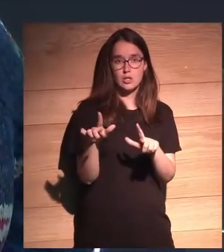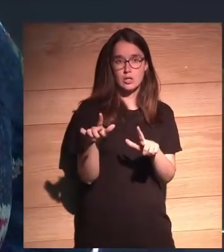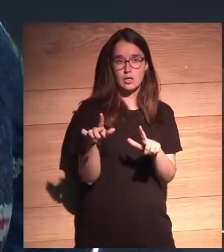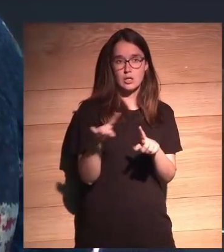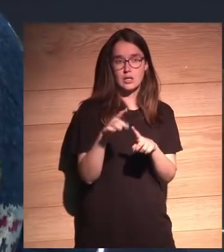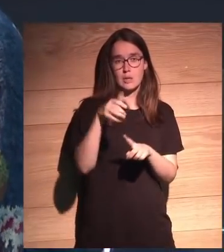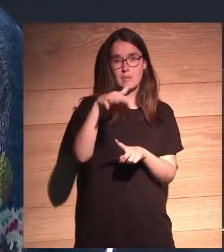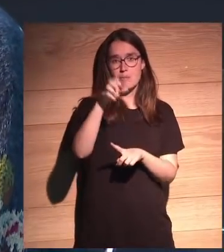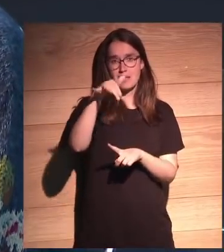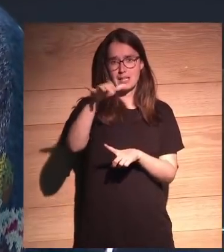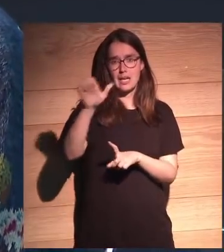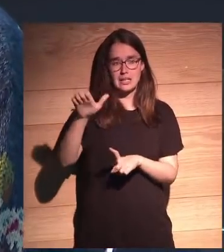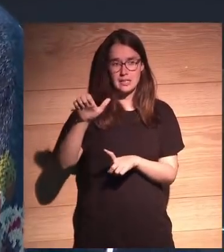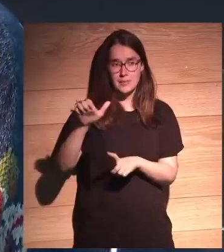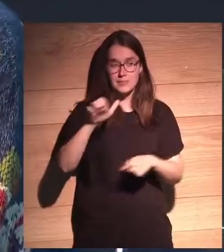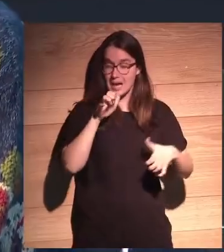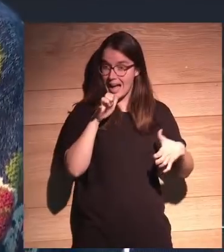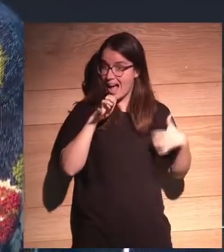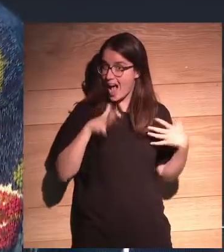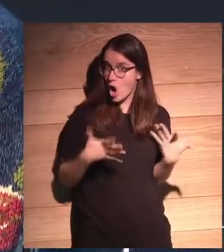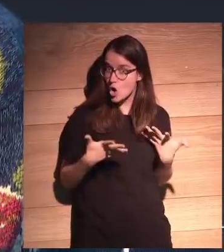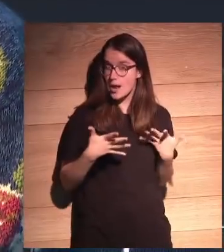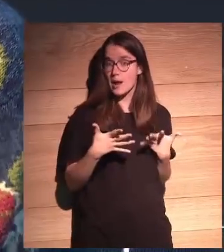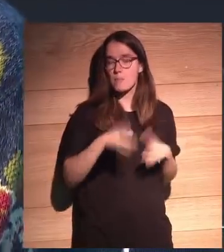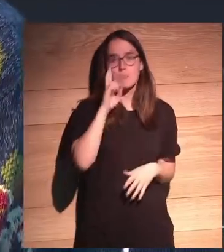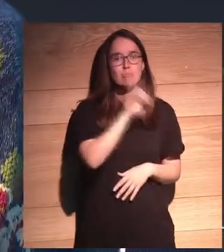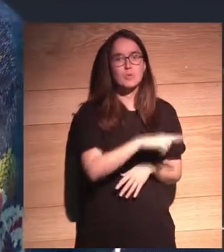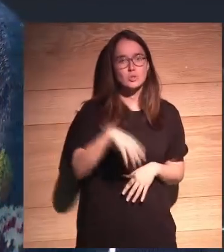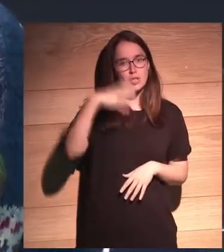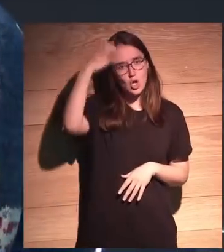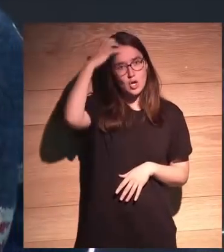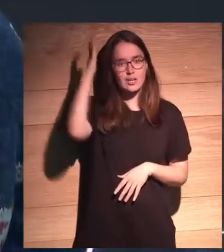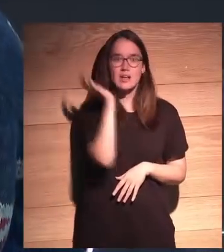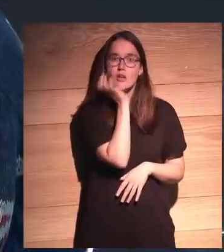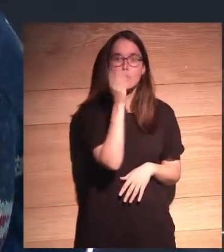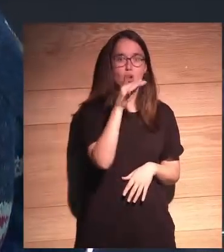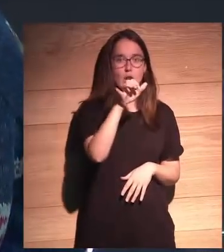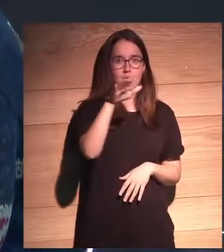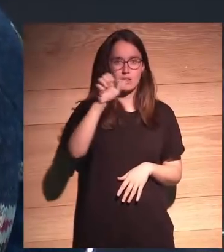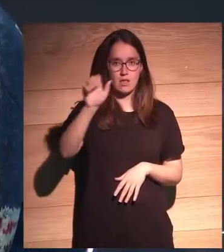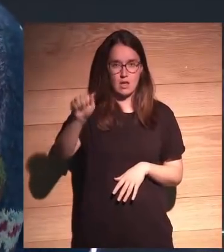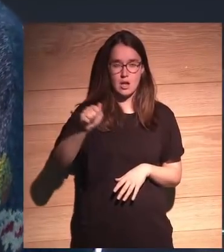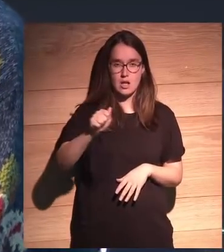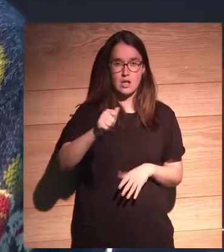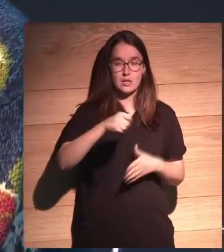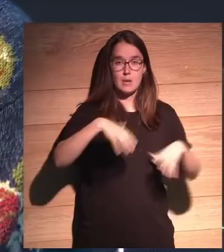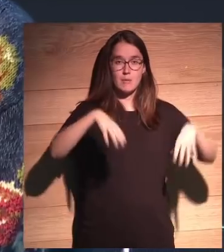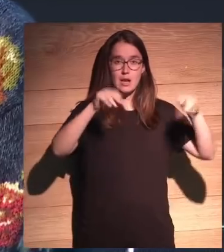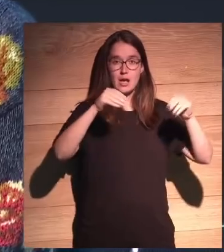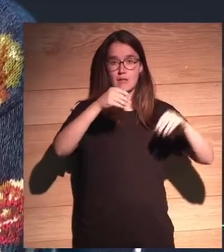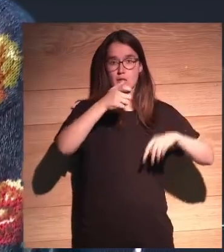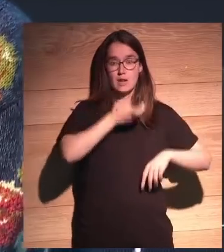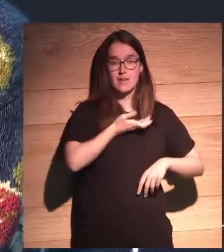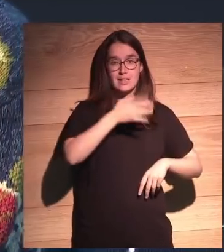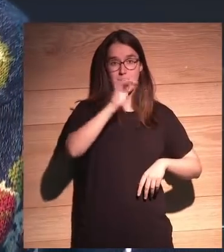Lavinia Fontana. Ahora mismo en el Reina Sofía está Dorotea Tanning, en el Palacio Gaviria está Tamara